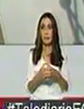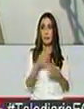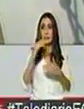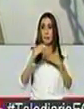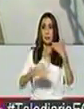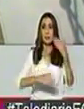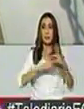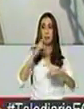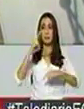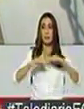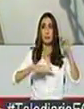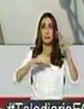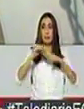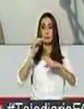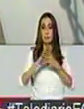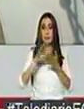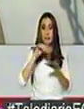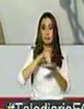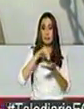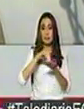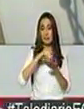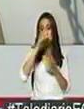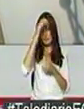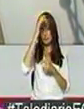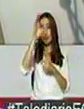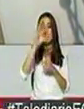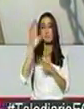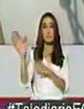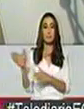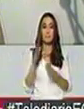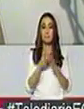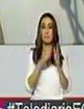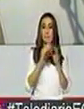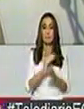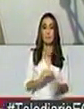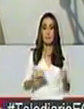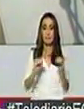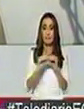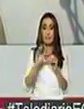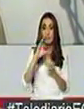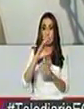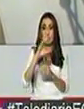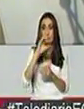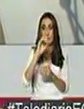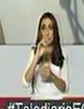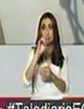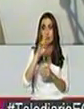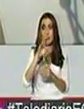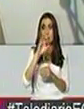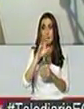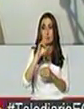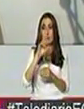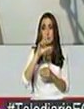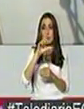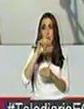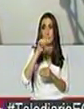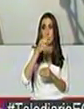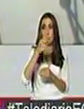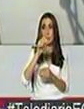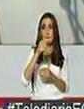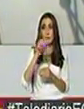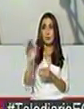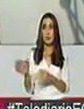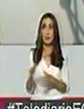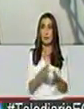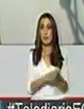la ciudad de interculturalidad y plurinacionalidad de la UNURIC en la parroquia Cutuclagua, Cantón Mejía, en la provincia de Pichincha. Es